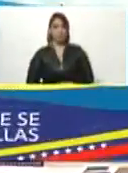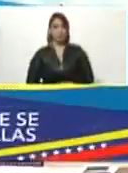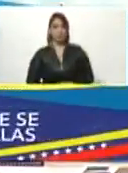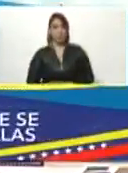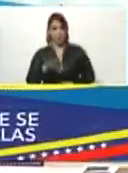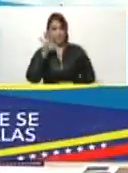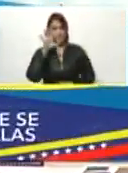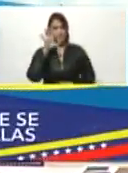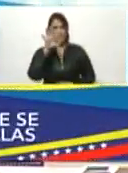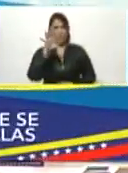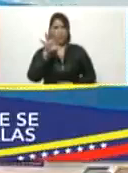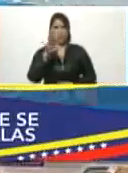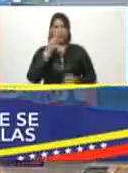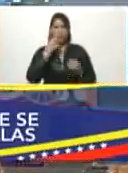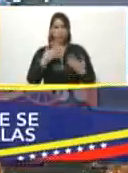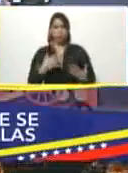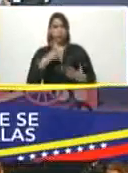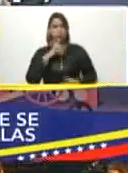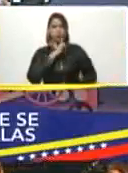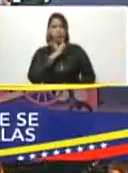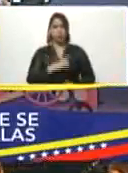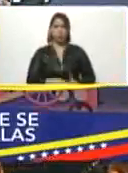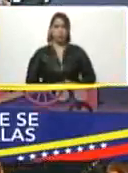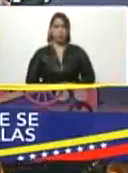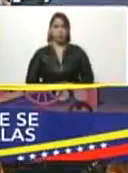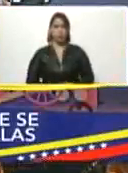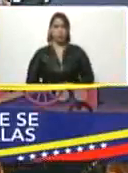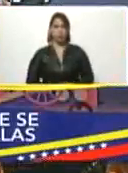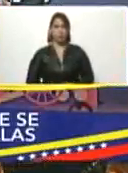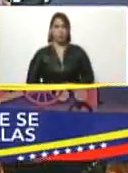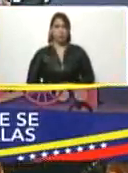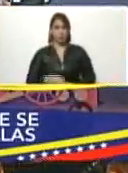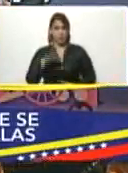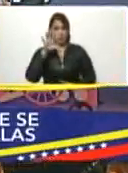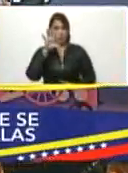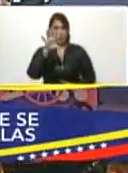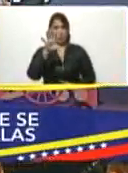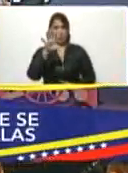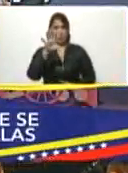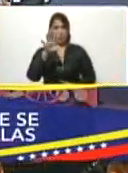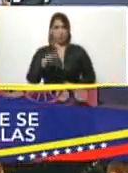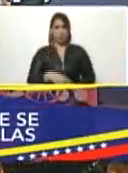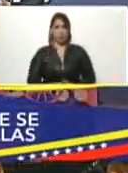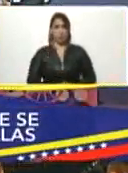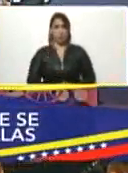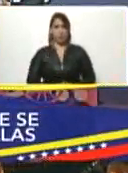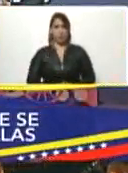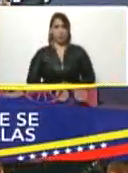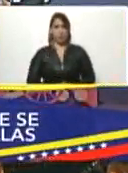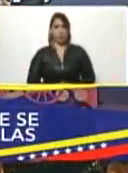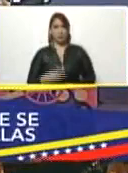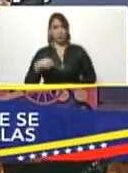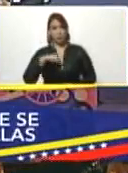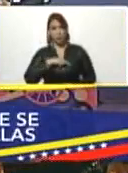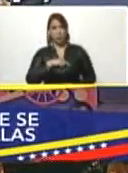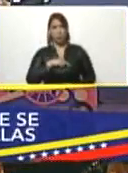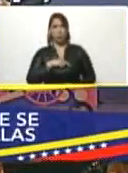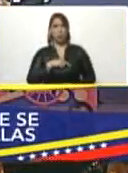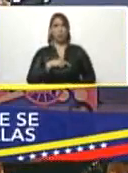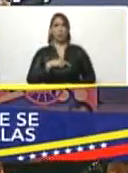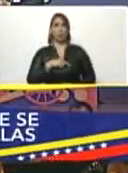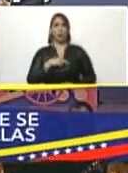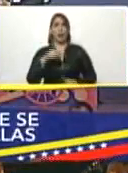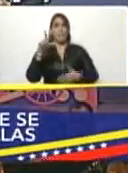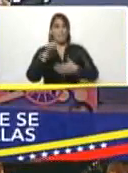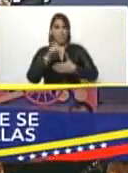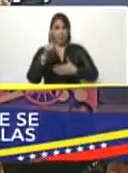nación de repúblicas, así la llama, una nación, nosotros, los americanos del sur,